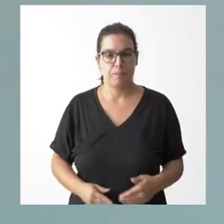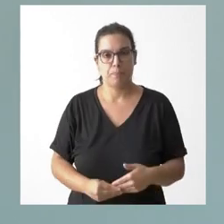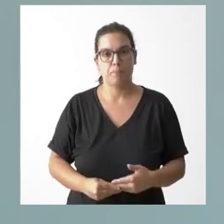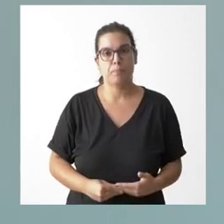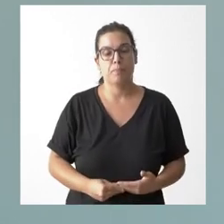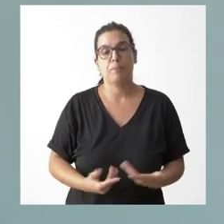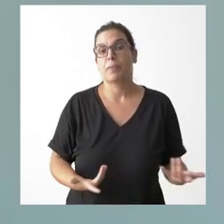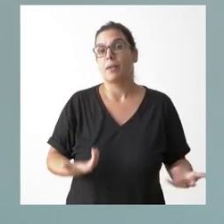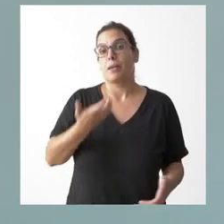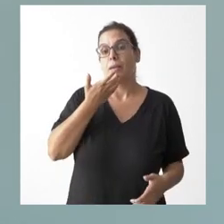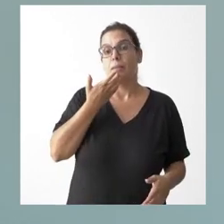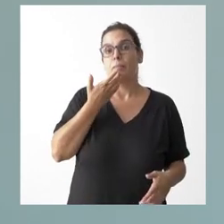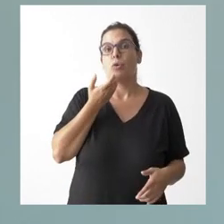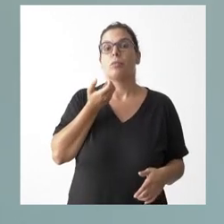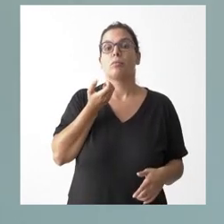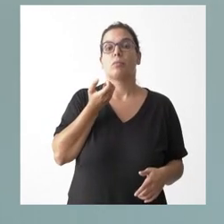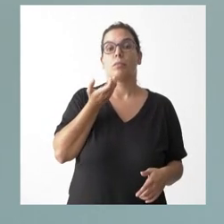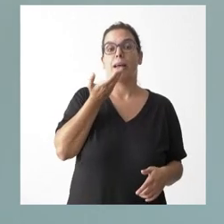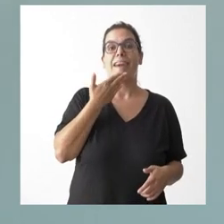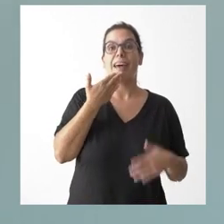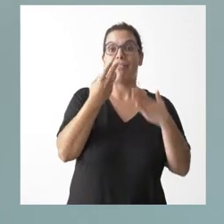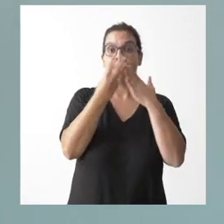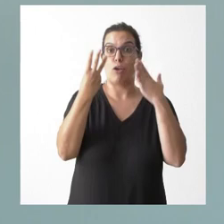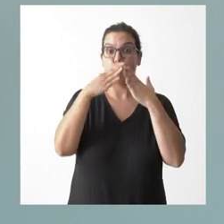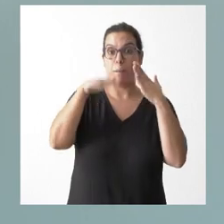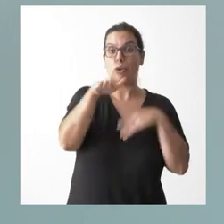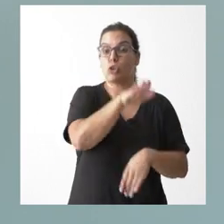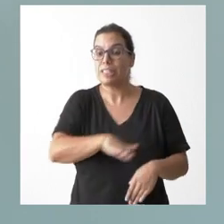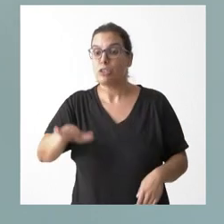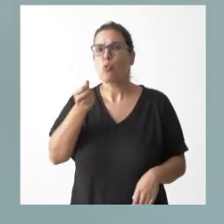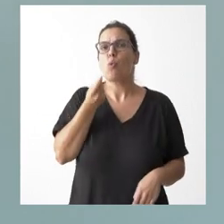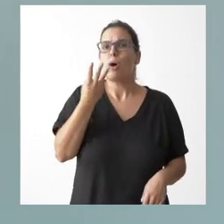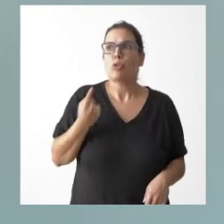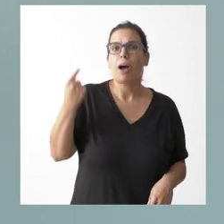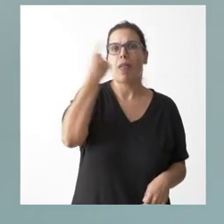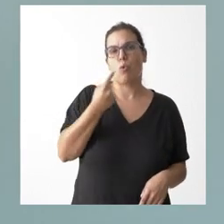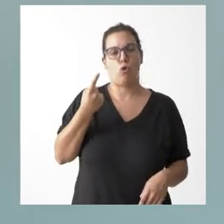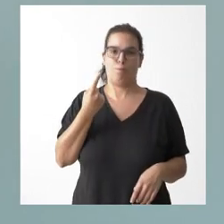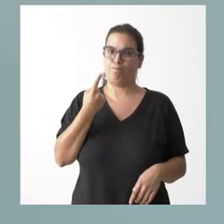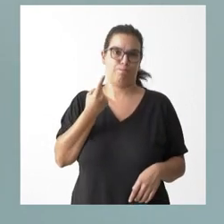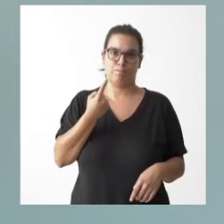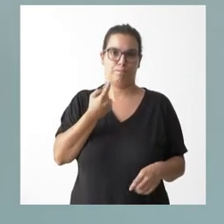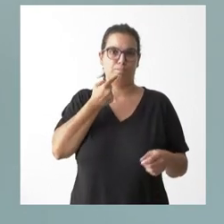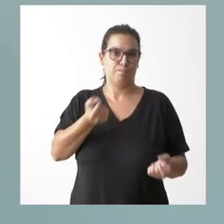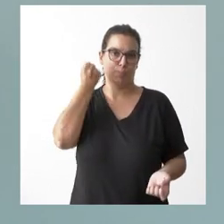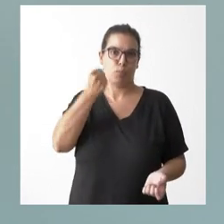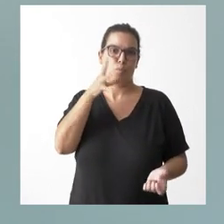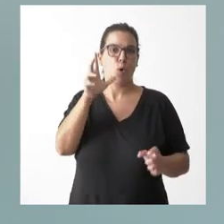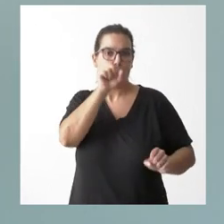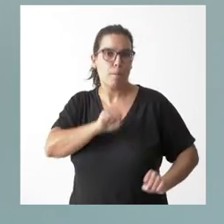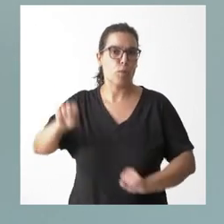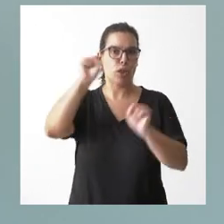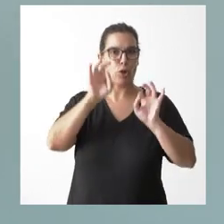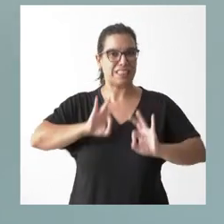número de menores, que lógicamente, al ser datos sujetos a protección, no se lo podemos dar con ese ámbito de detalle, pero sí si lo solicitan